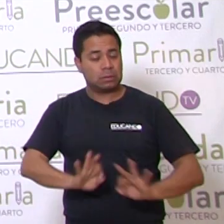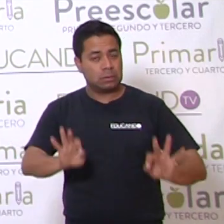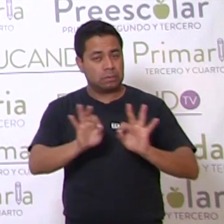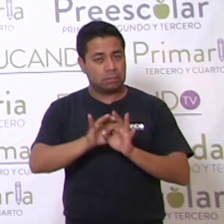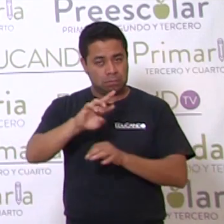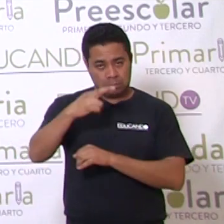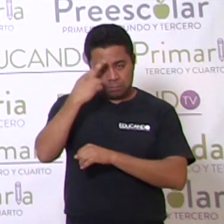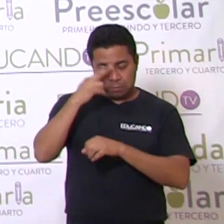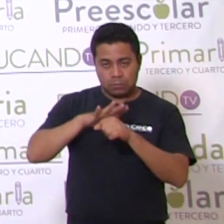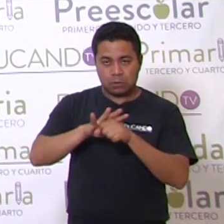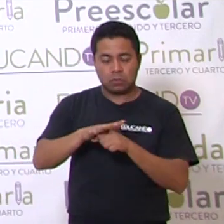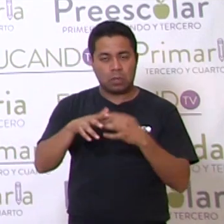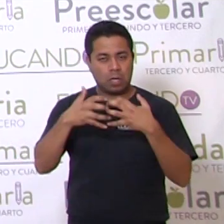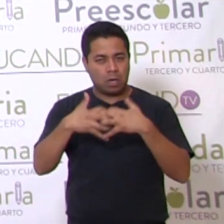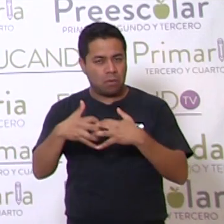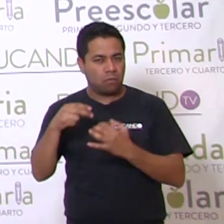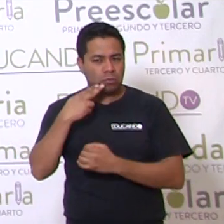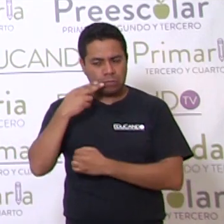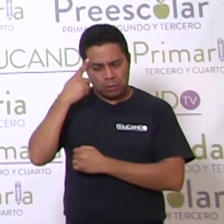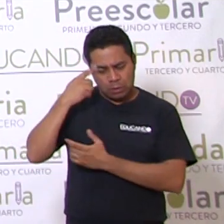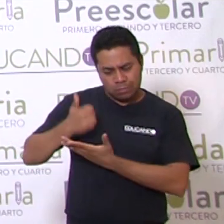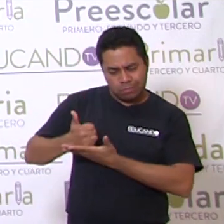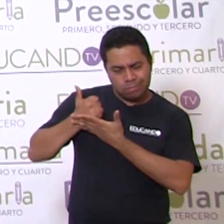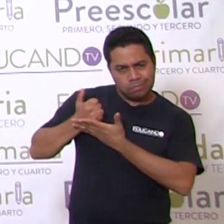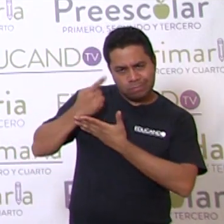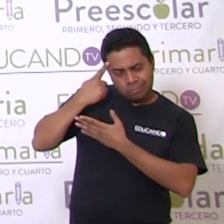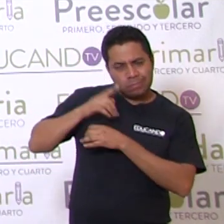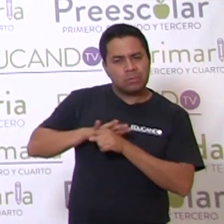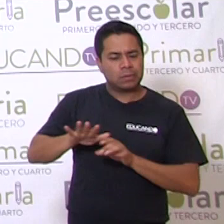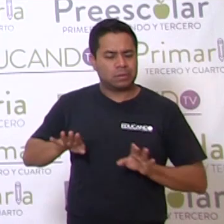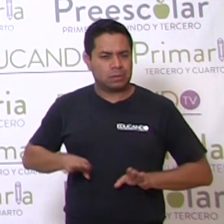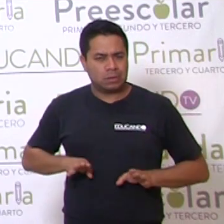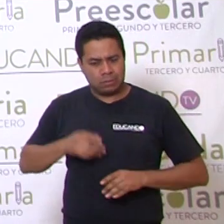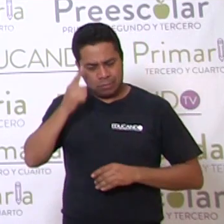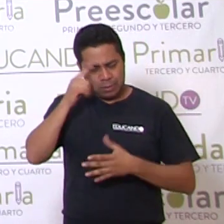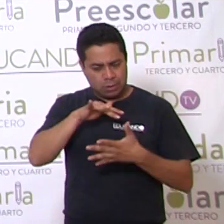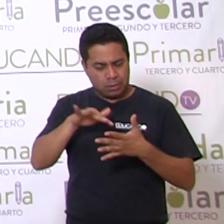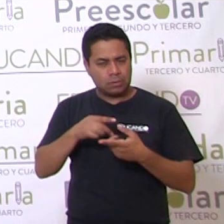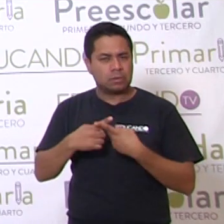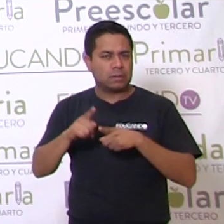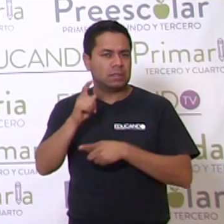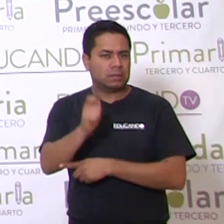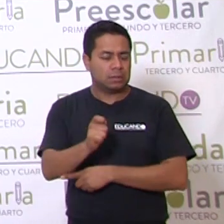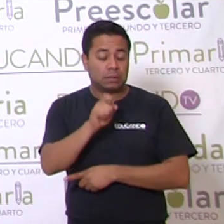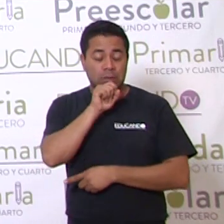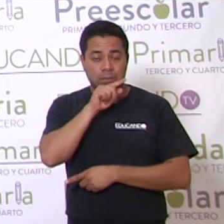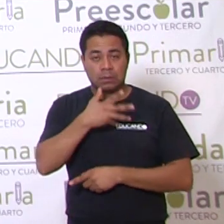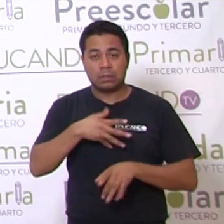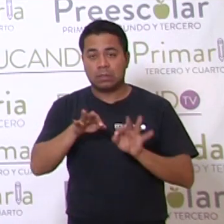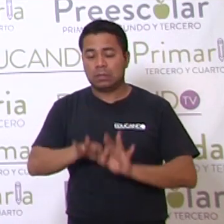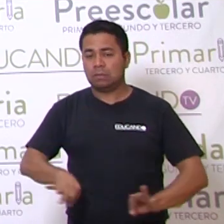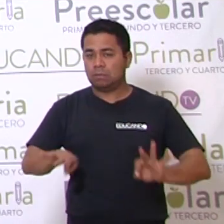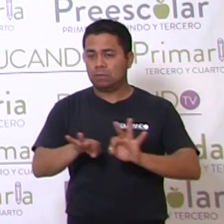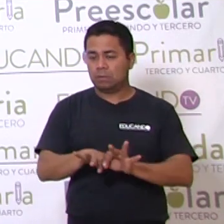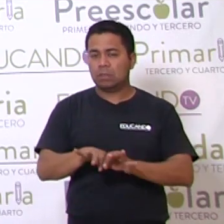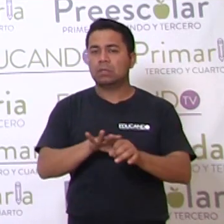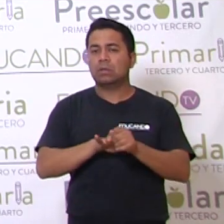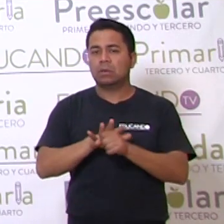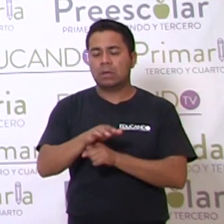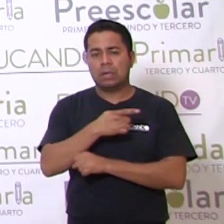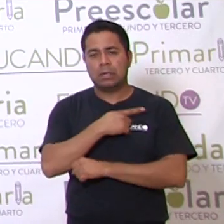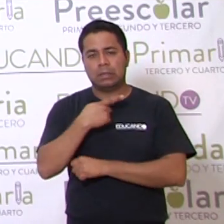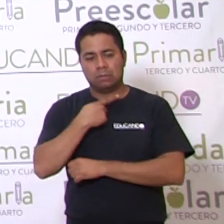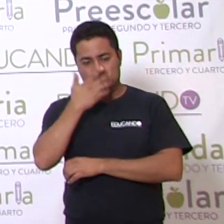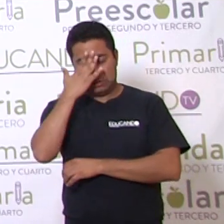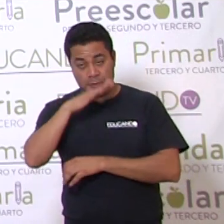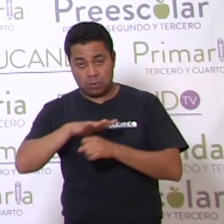la función y para qué nos va a servir conocer las características de estos textos. Es importante y necesario que tú tomes en cuenta